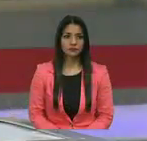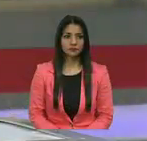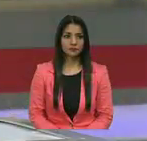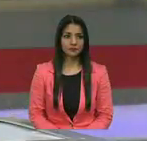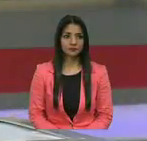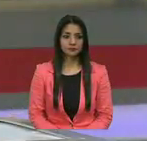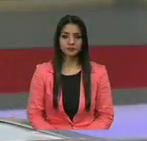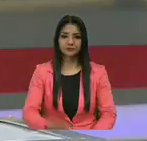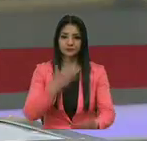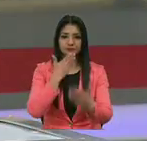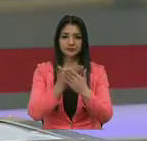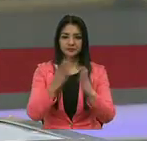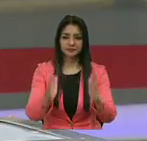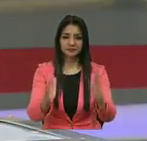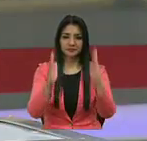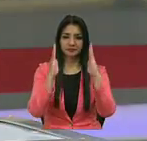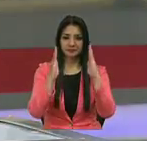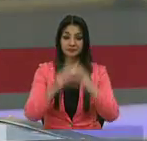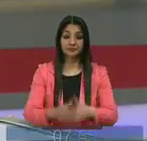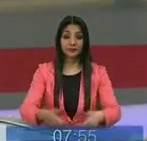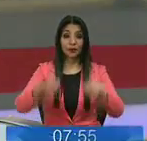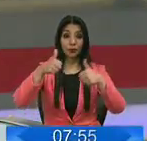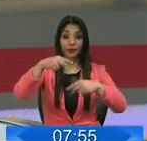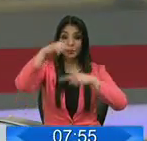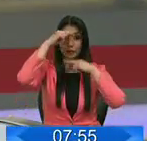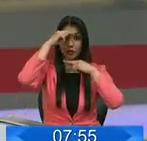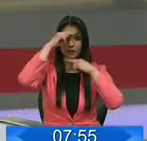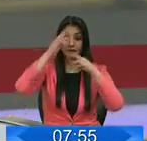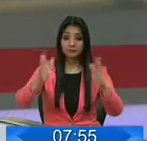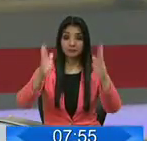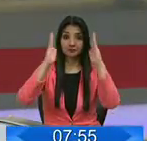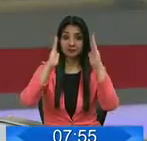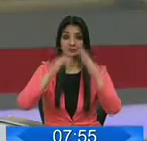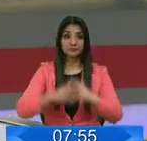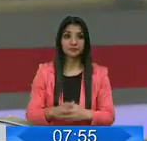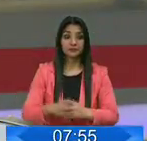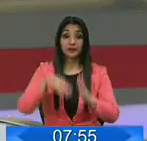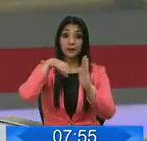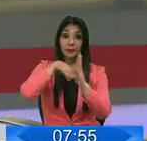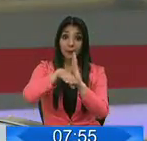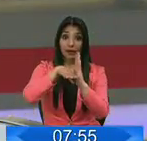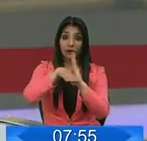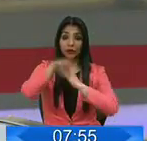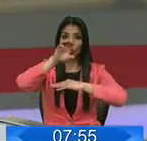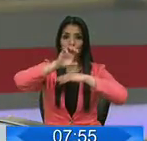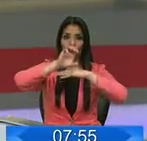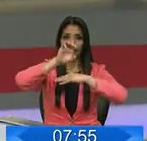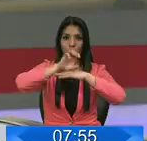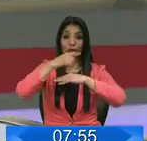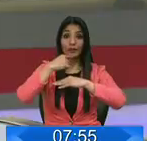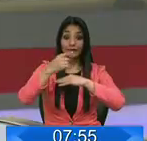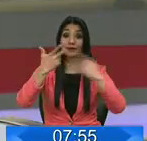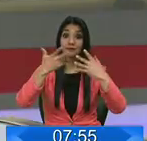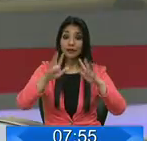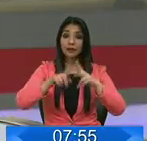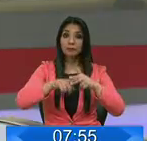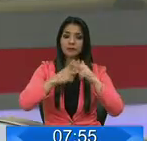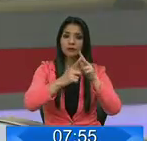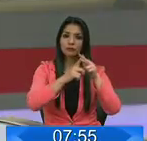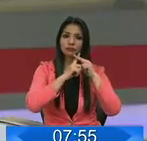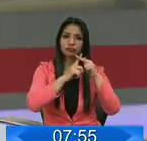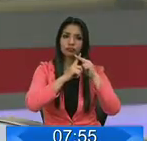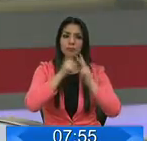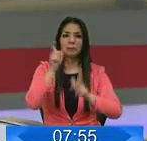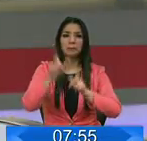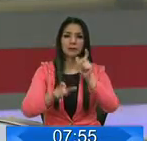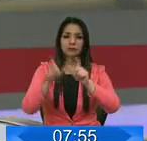Gracias por acompañarnos. Buenas noticias. Atención. Ban Ecuador anuncia que se ha abierto líneas de crédito para los pequeños